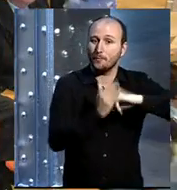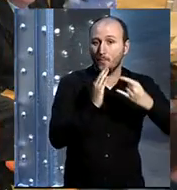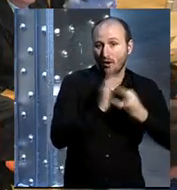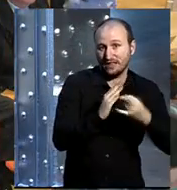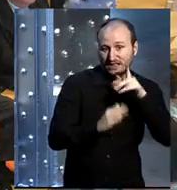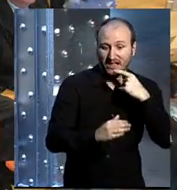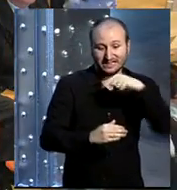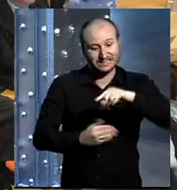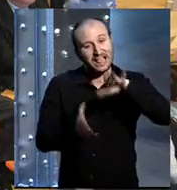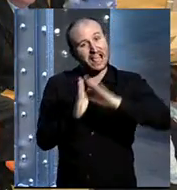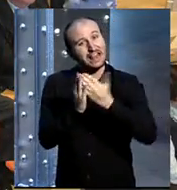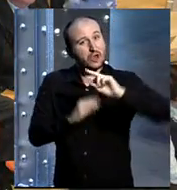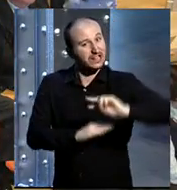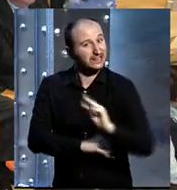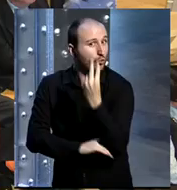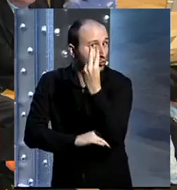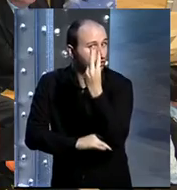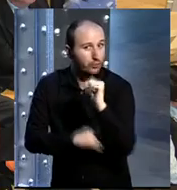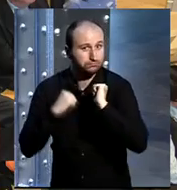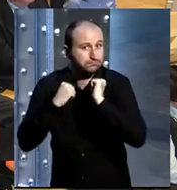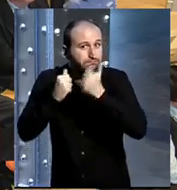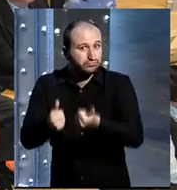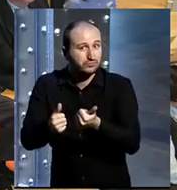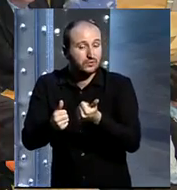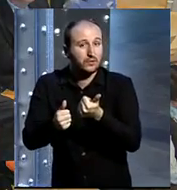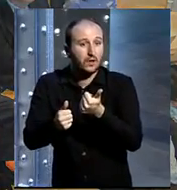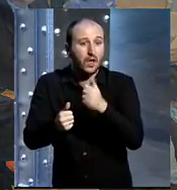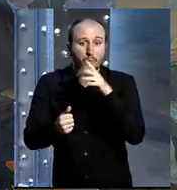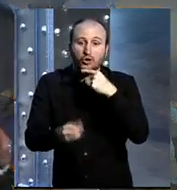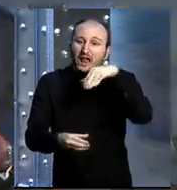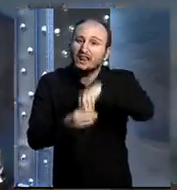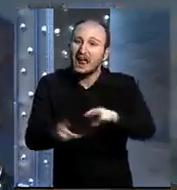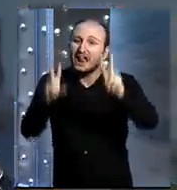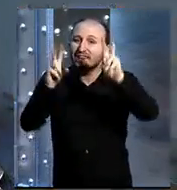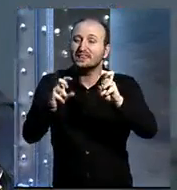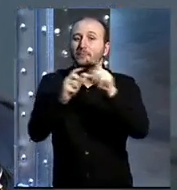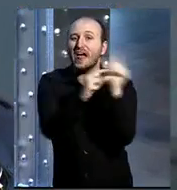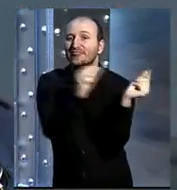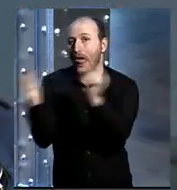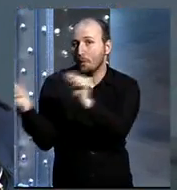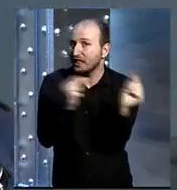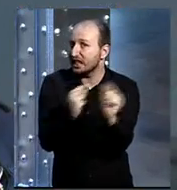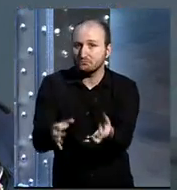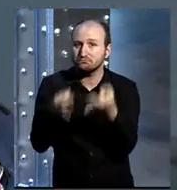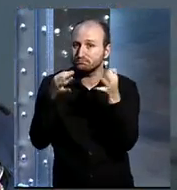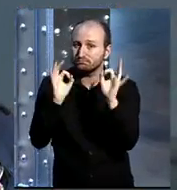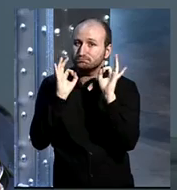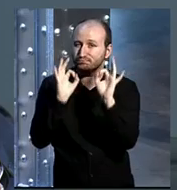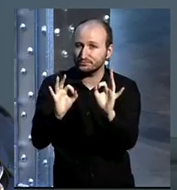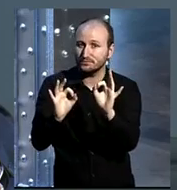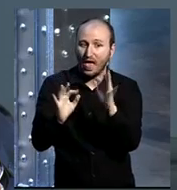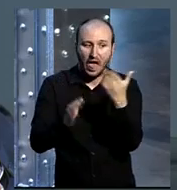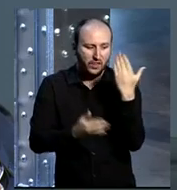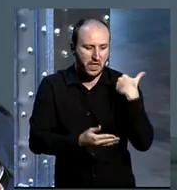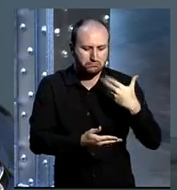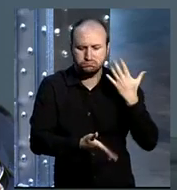Es el segundo que empieza por el nombre del debate sobre, ¿no? Y bueno, hace